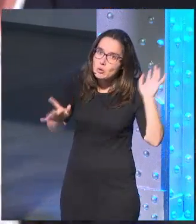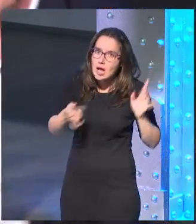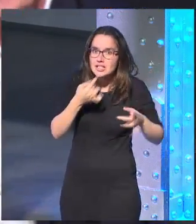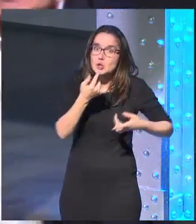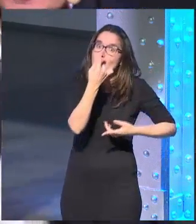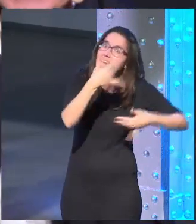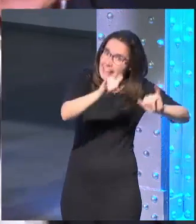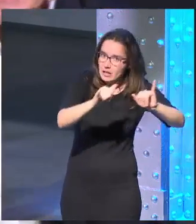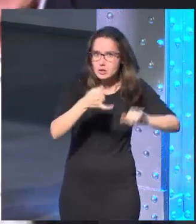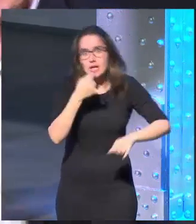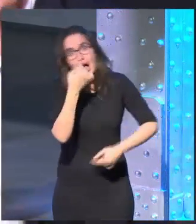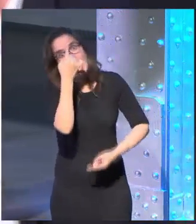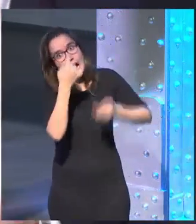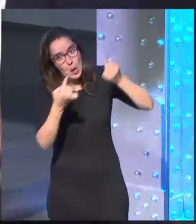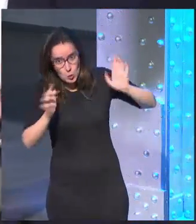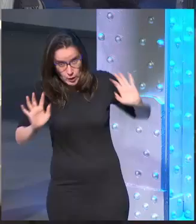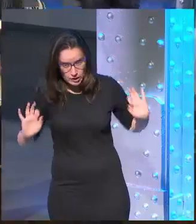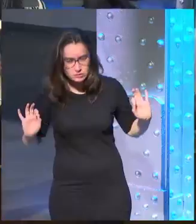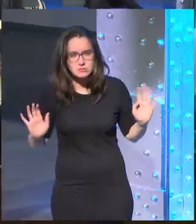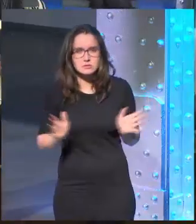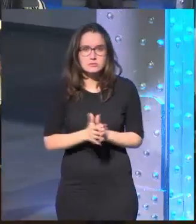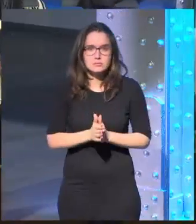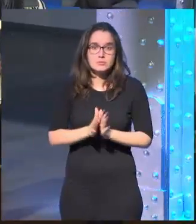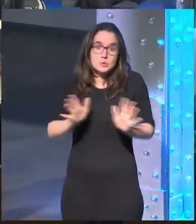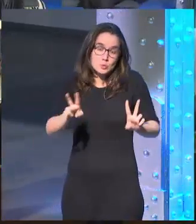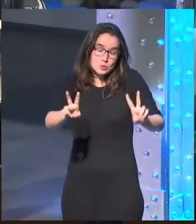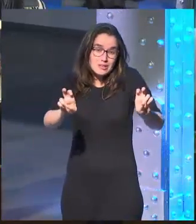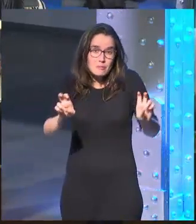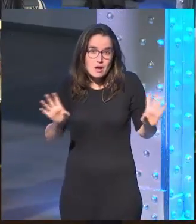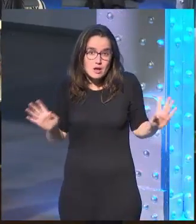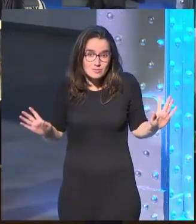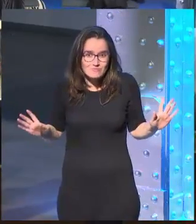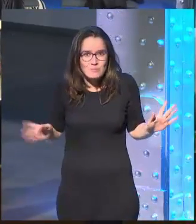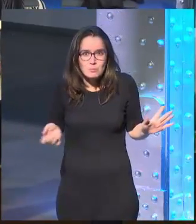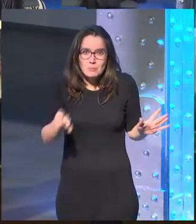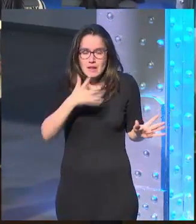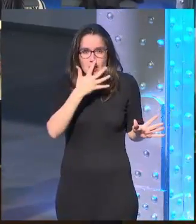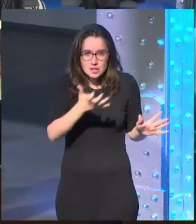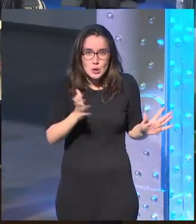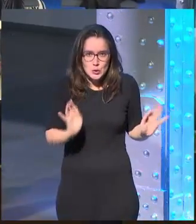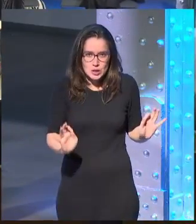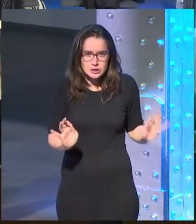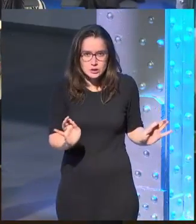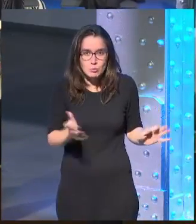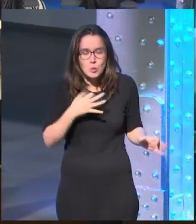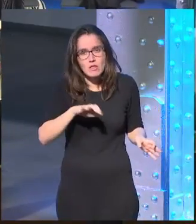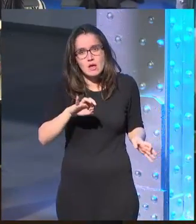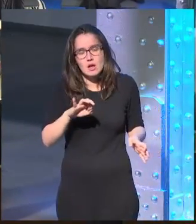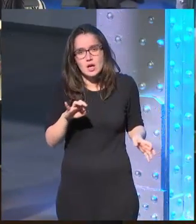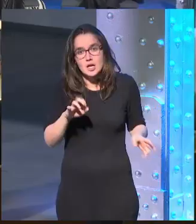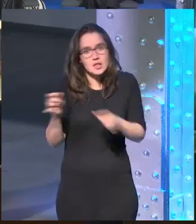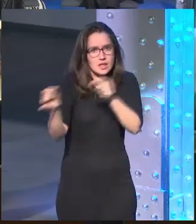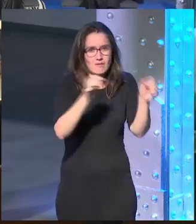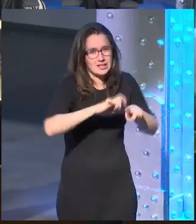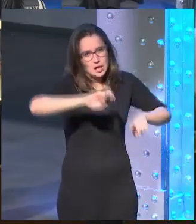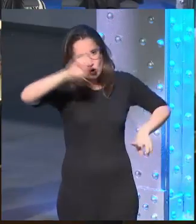ninguna. Cuidado. No, yo no quiero frivolizar con un tema que me parece muy serio y que podría dar lugar a otro tipo de, sí. de